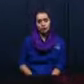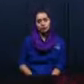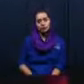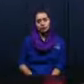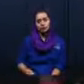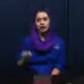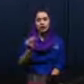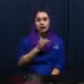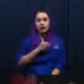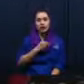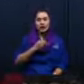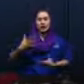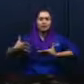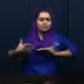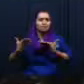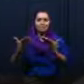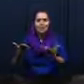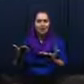quiere proveerte.